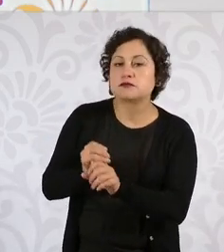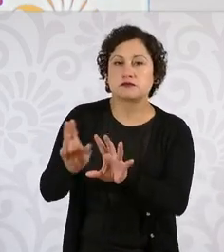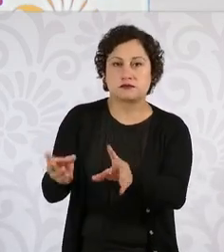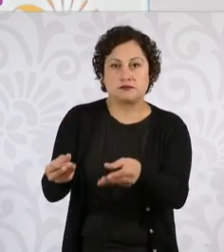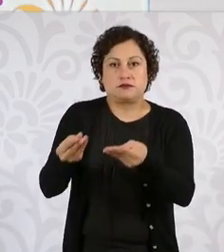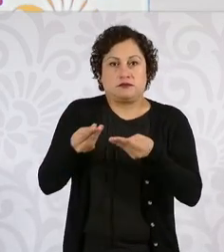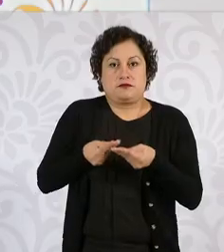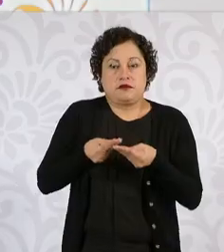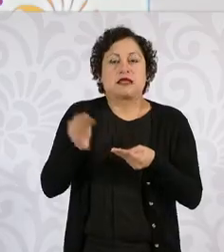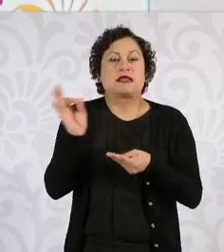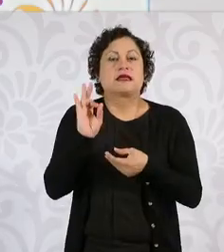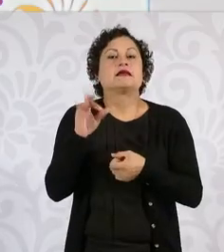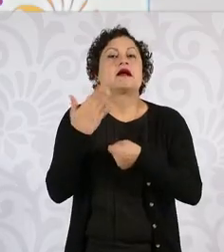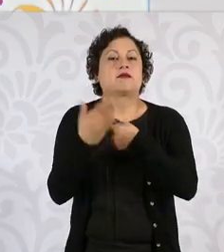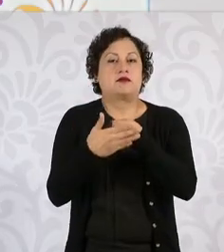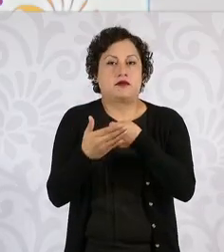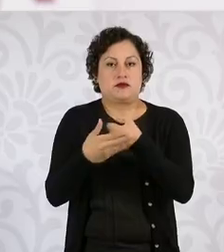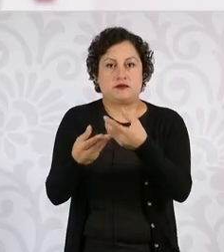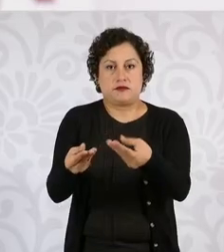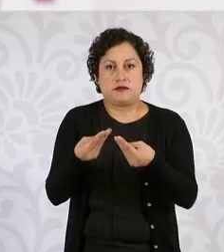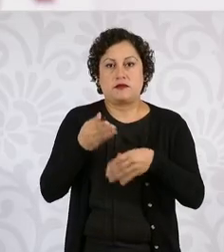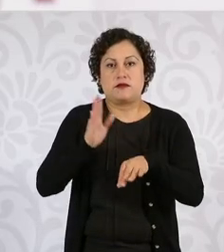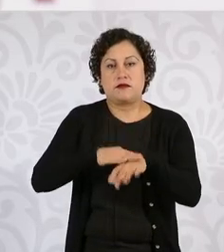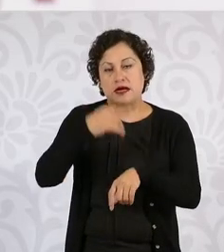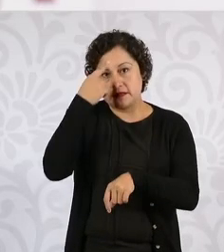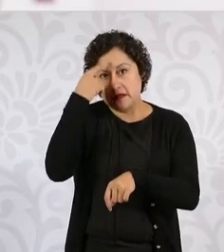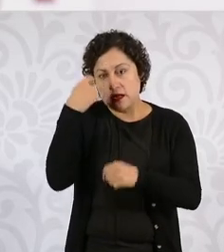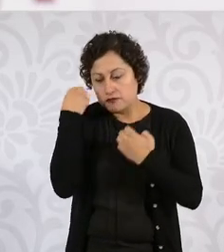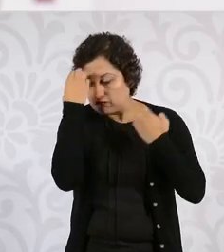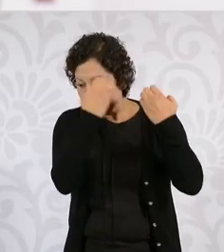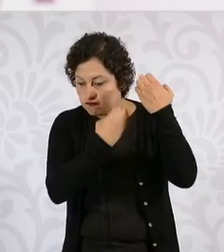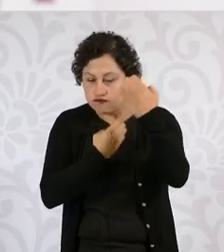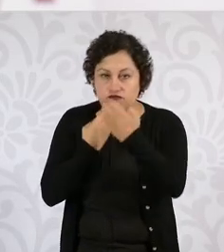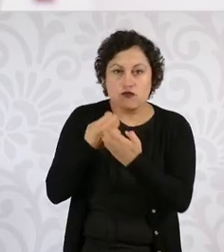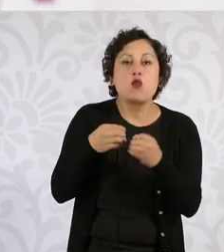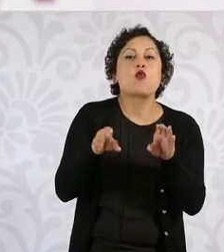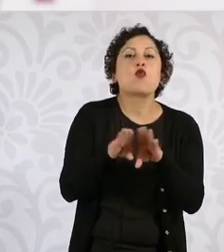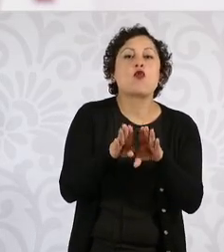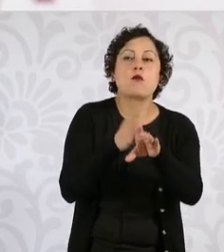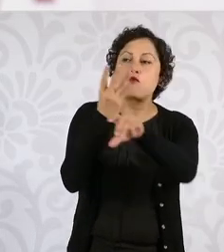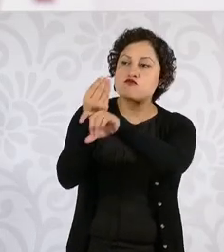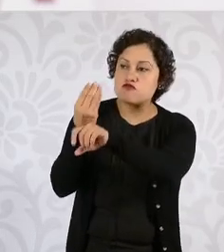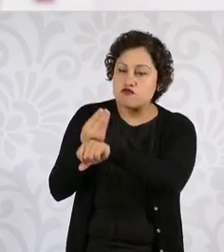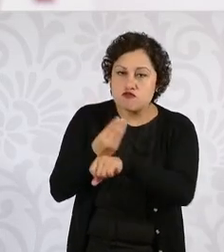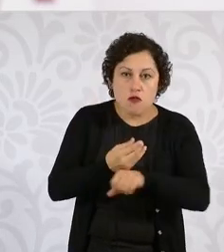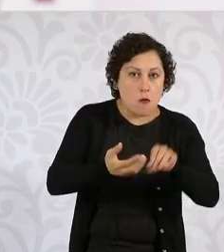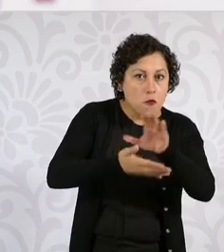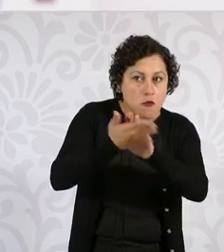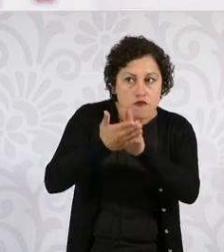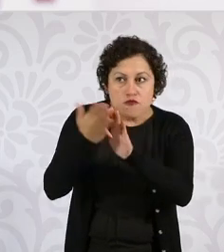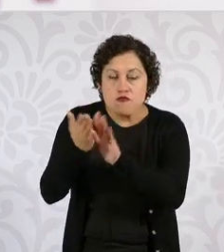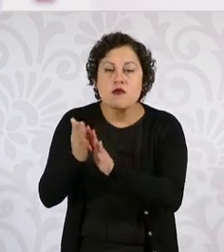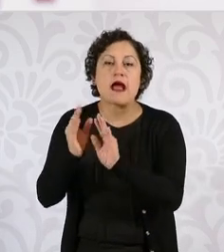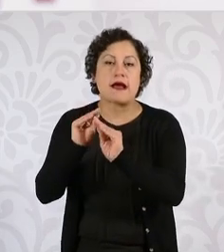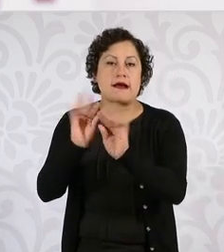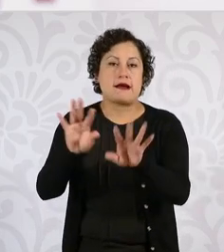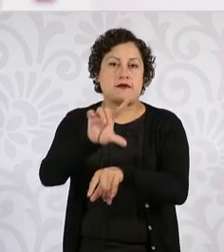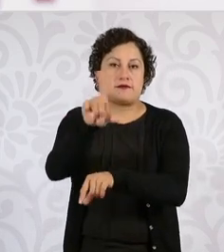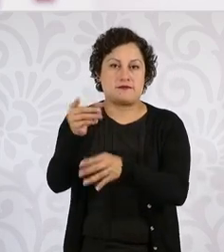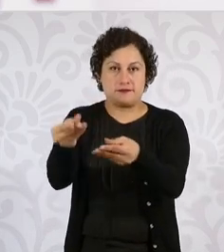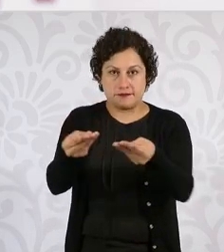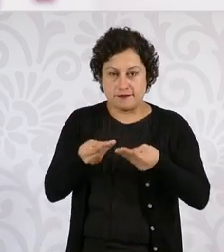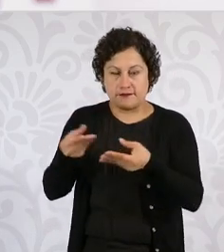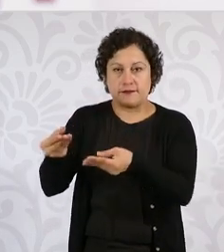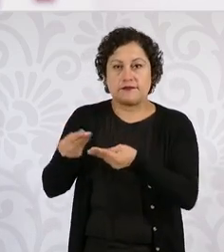a tardar el arreglo de puentes, etcétera, etcétera, en términos de infraestructura y de agua potable. Enviamos más compañeros para